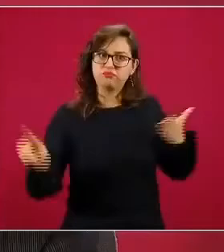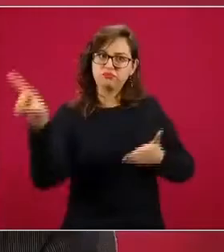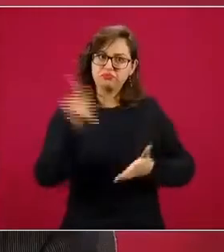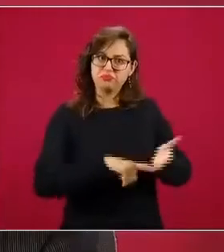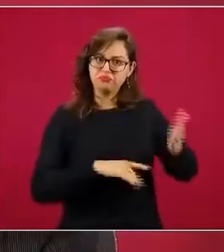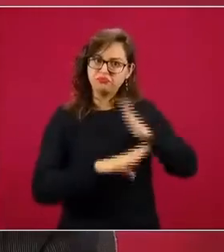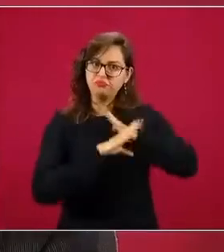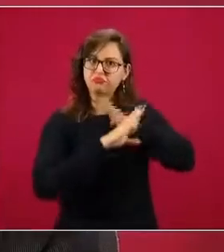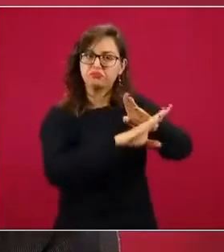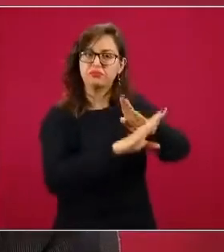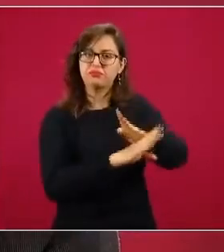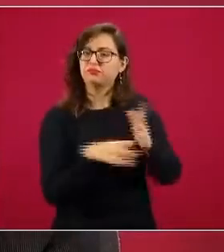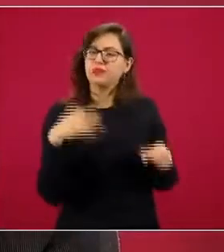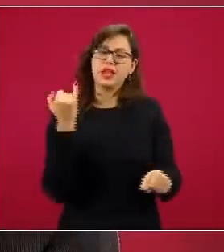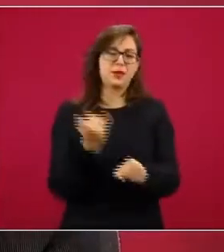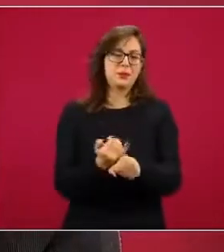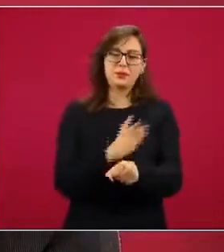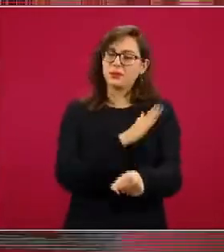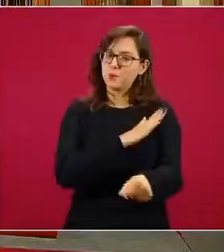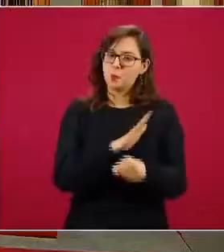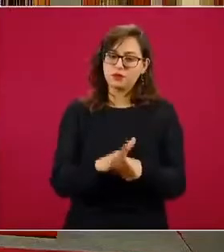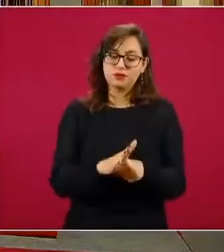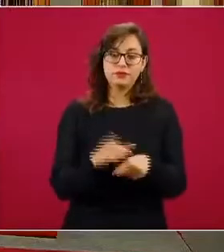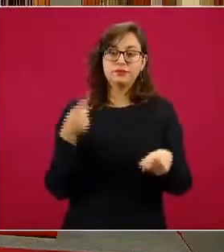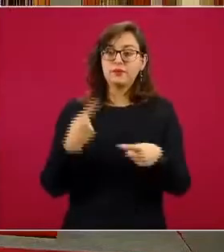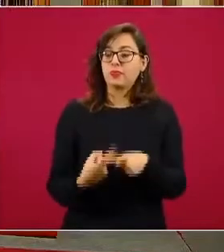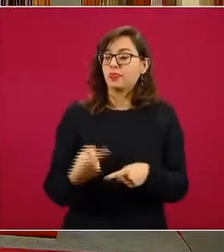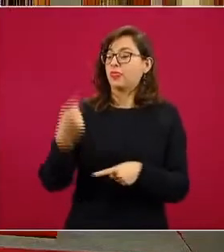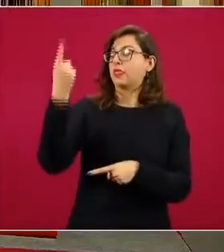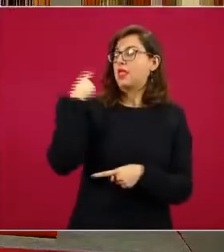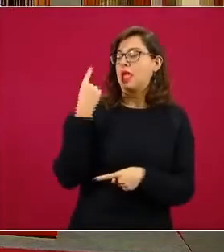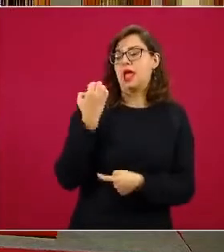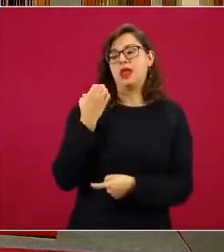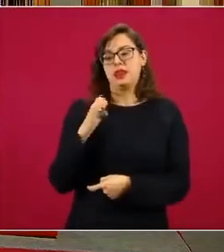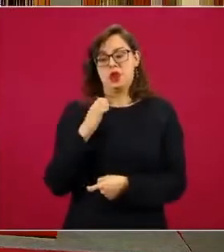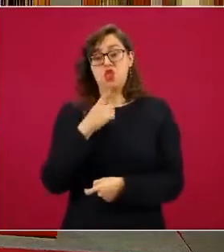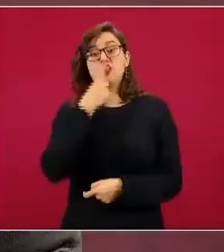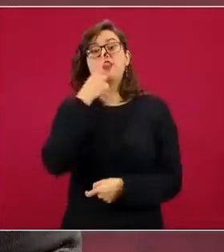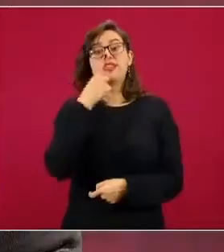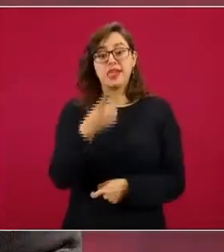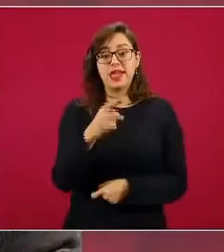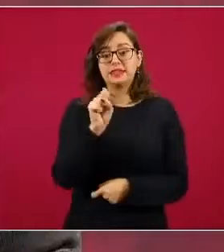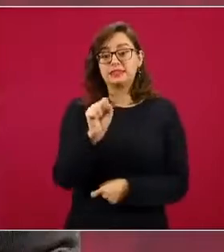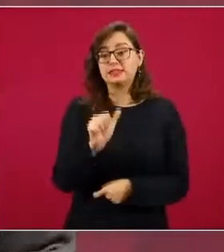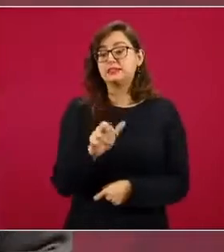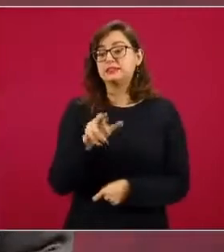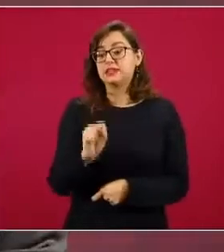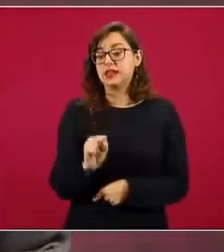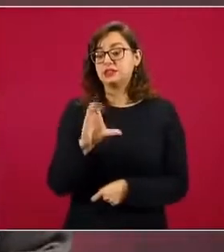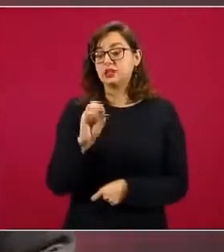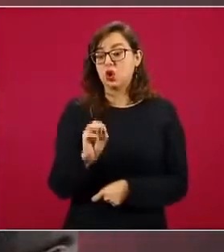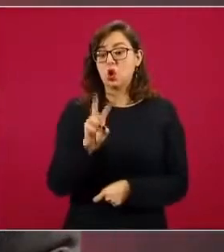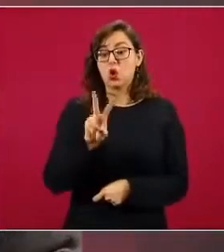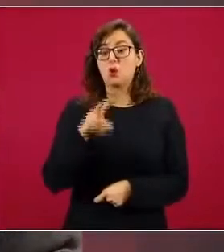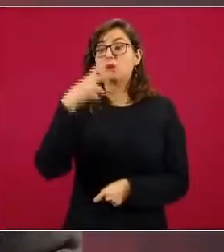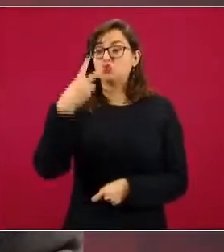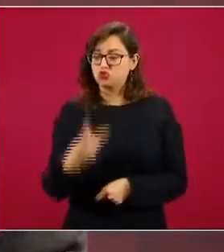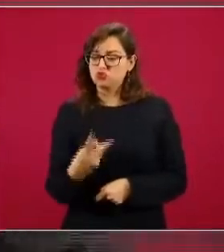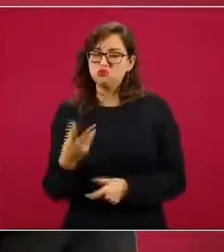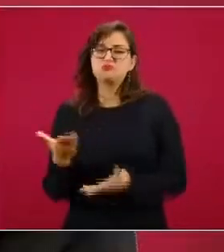procedente. Recordarán que en enero dije, garantizo que llegará SARS-CoV-2 a México, la cepa que